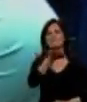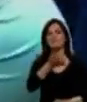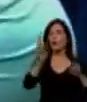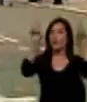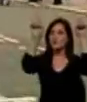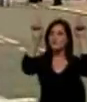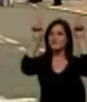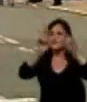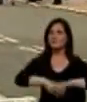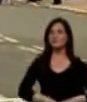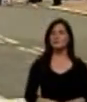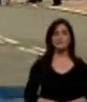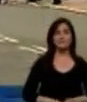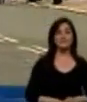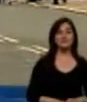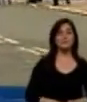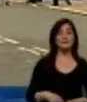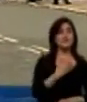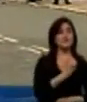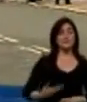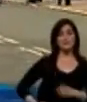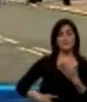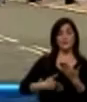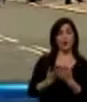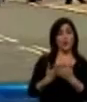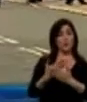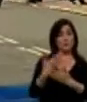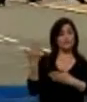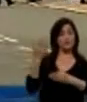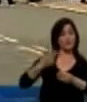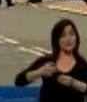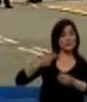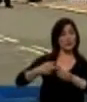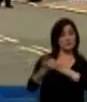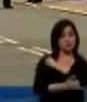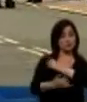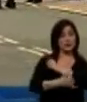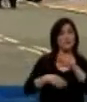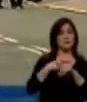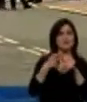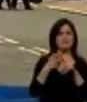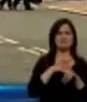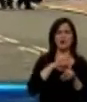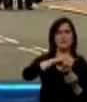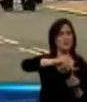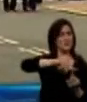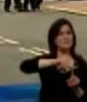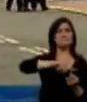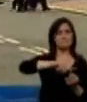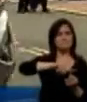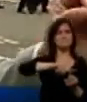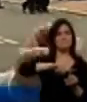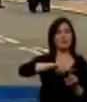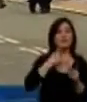ojalá. De la misma forma, los presidentes y jefes de Estado asistentes a esta ceremonia de posesión tienen optimismo en cuanto a este